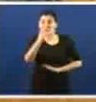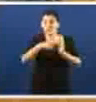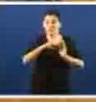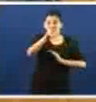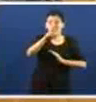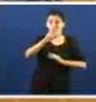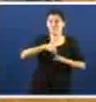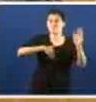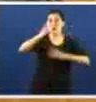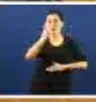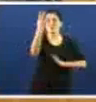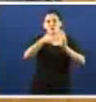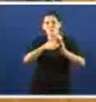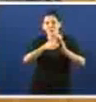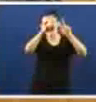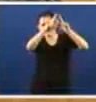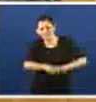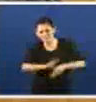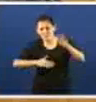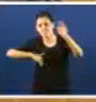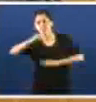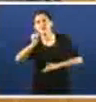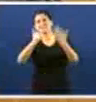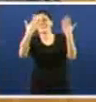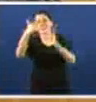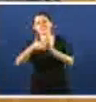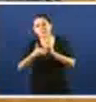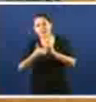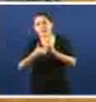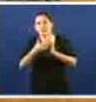investigadores. Más de 10.000 investigadores de fuga de cerebros desde